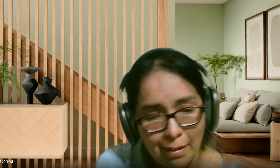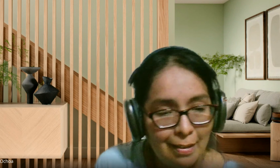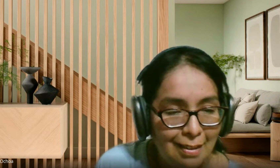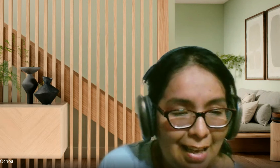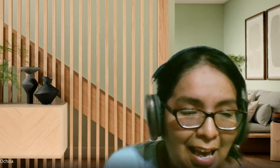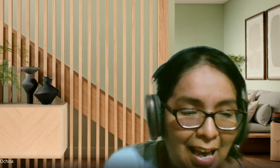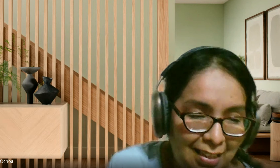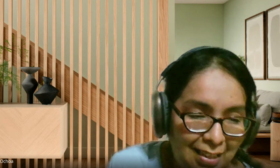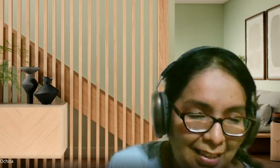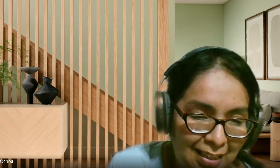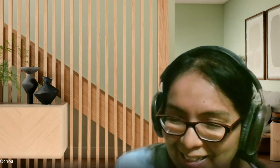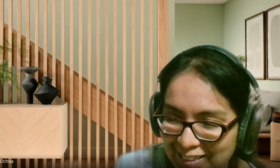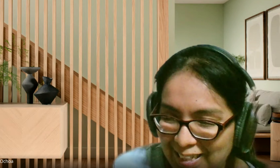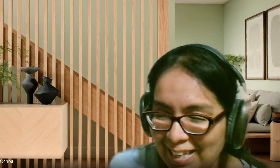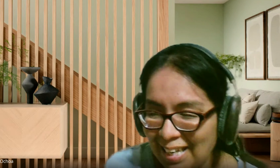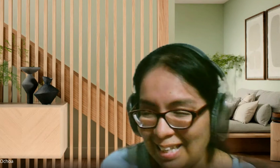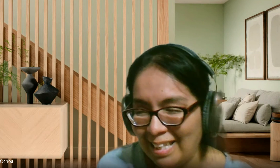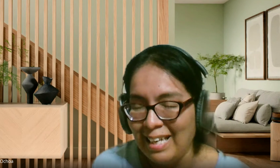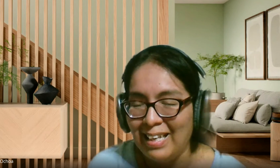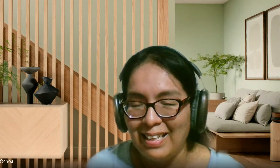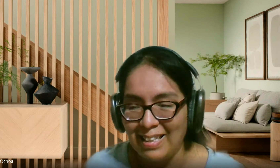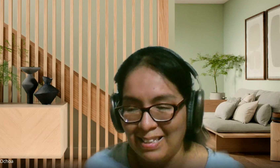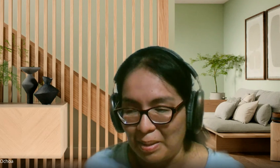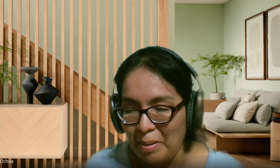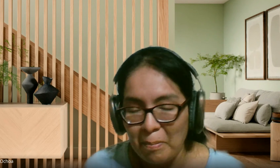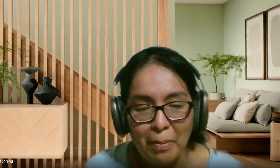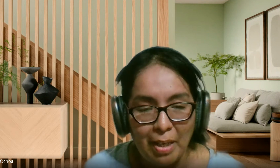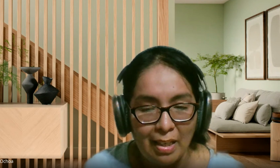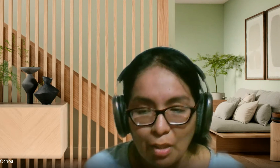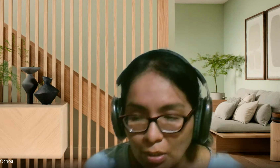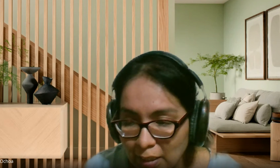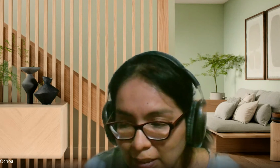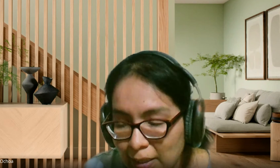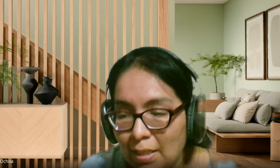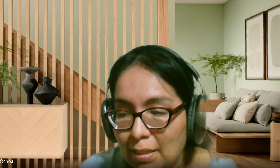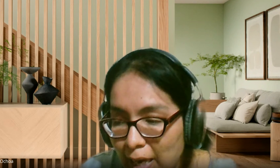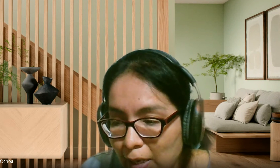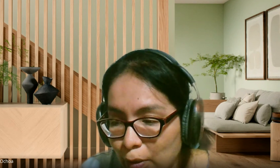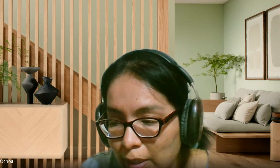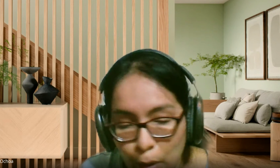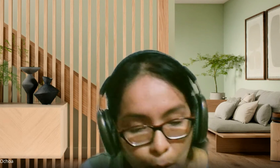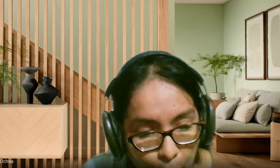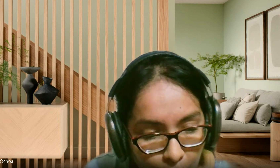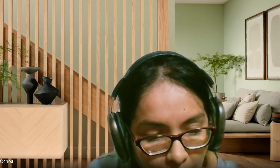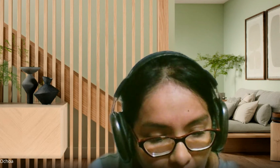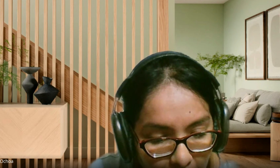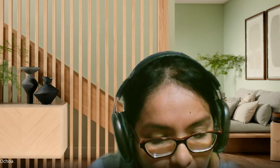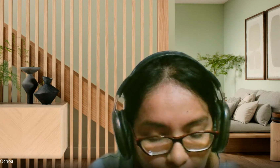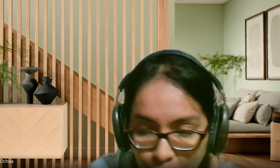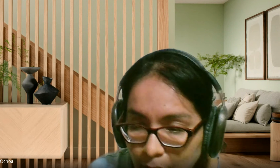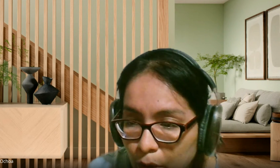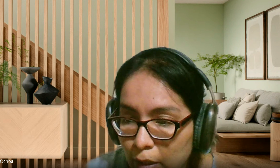solita. Ah, ya, excelente. Listo. Muy bien, entonces ya los dejo con